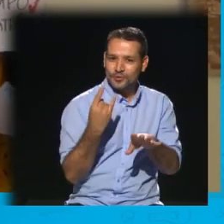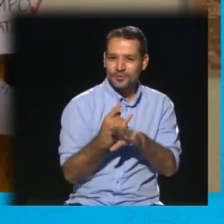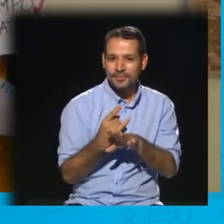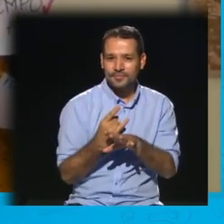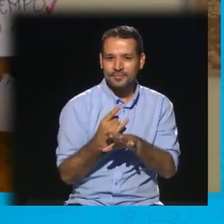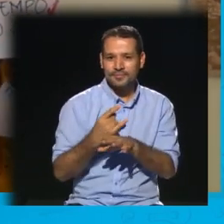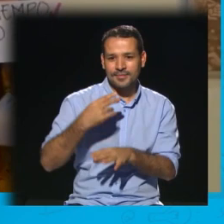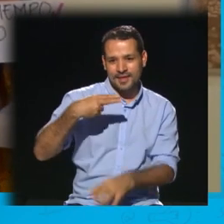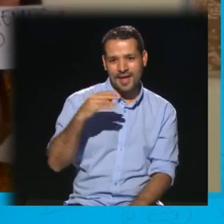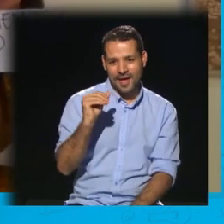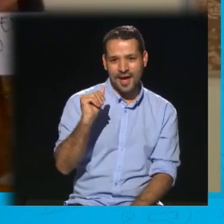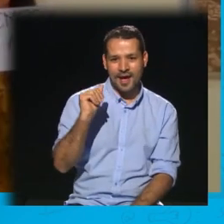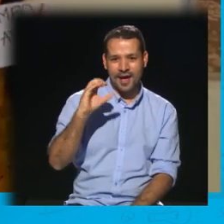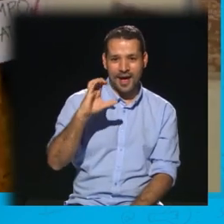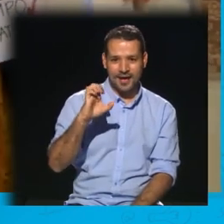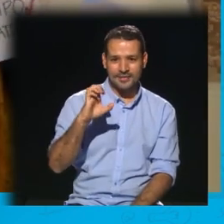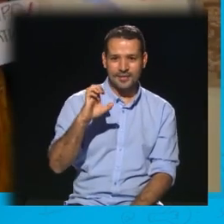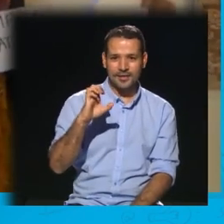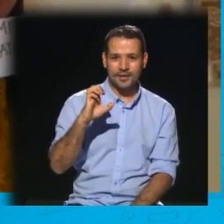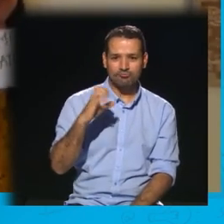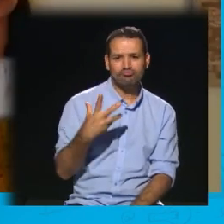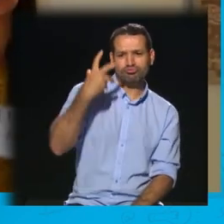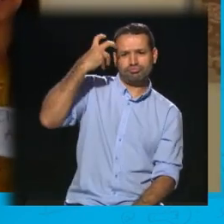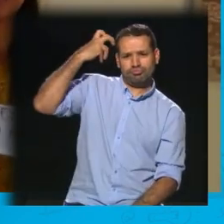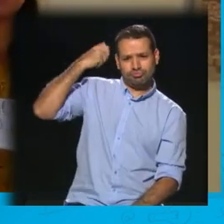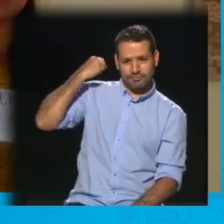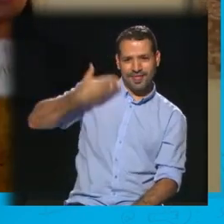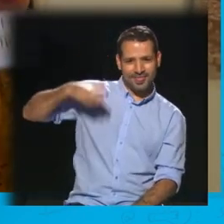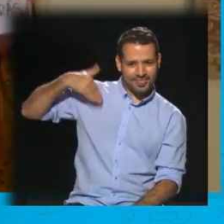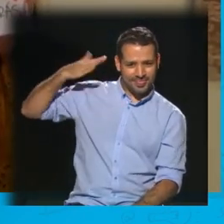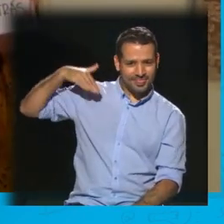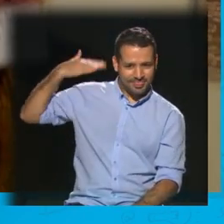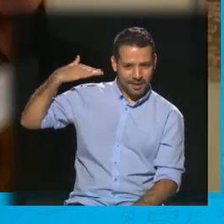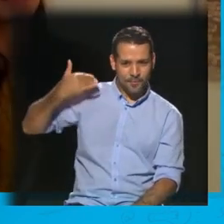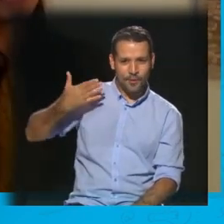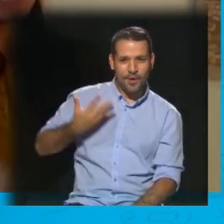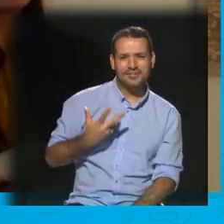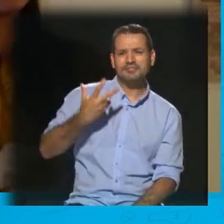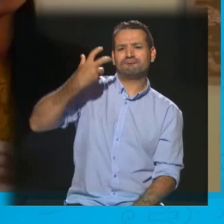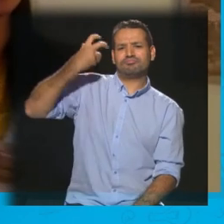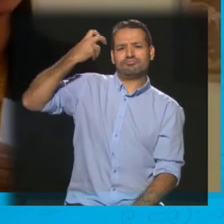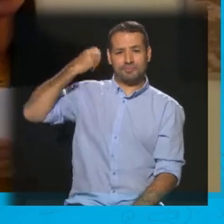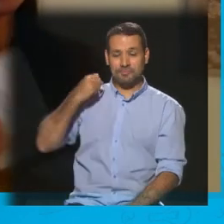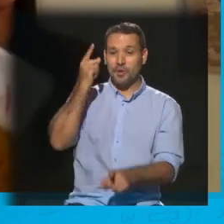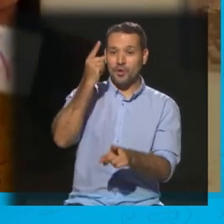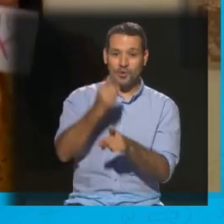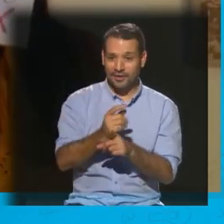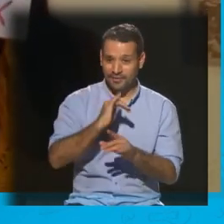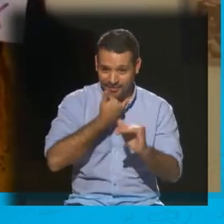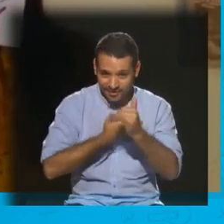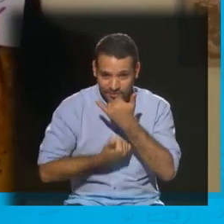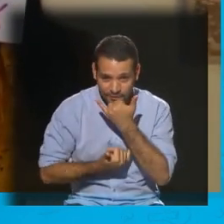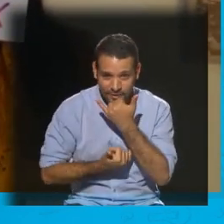un tiempo o también podemos decir un tiempo atrás. Expresión correcta. Expresión